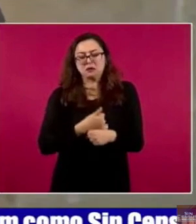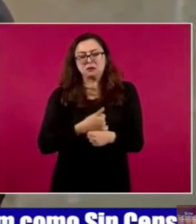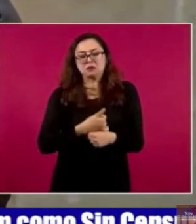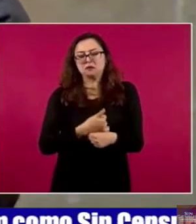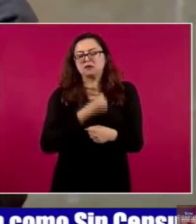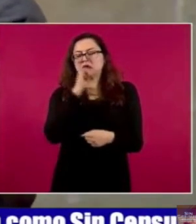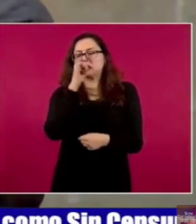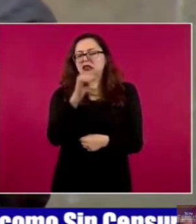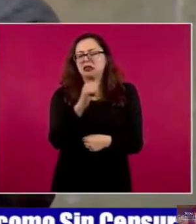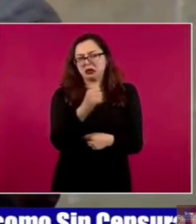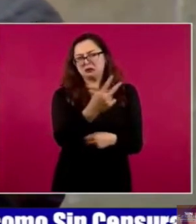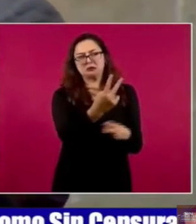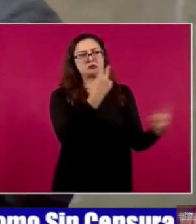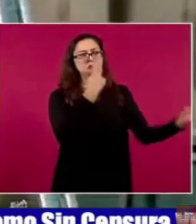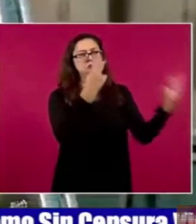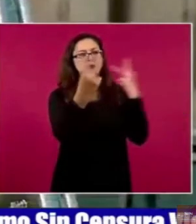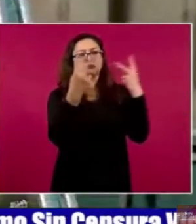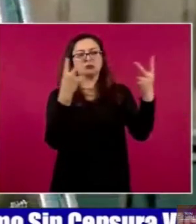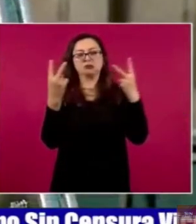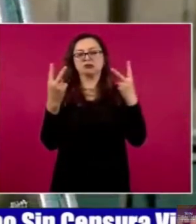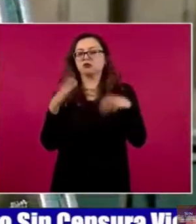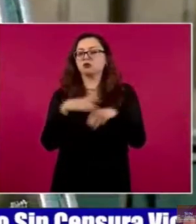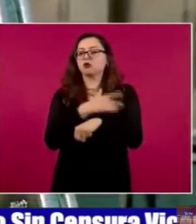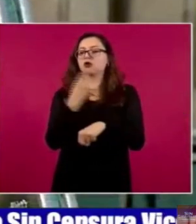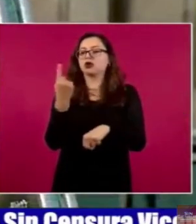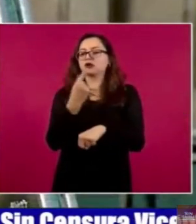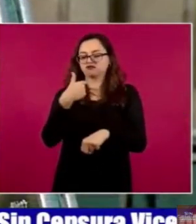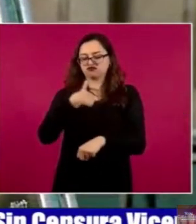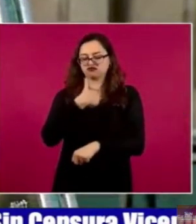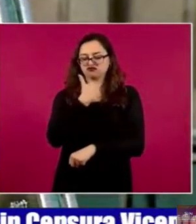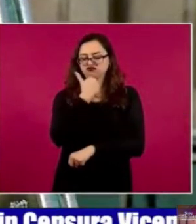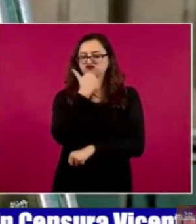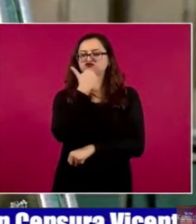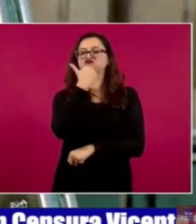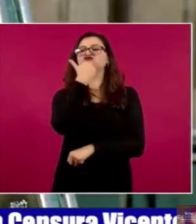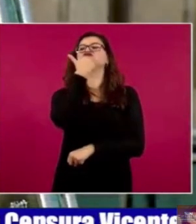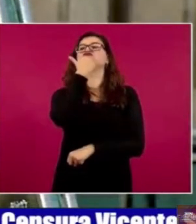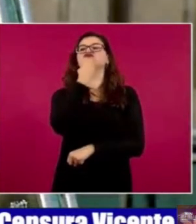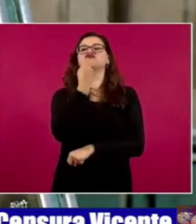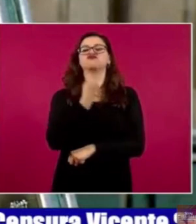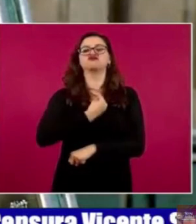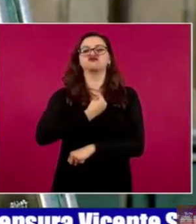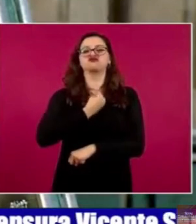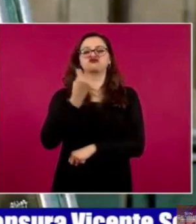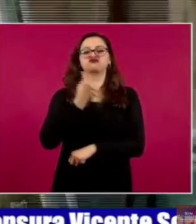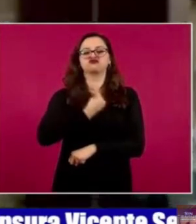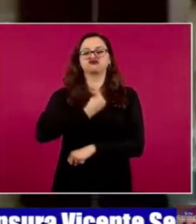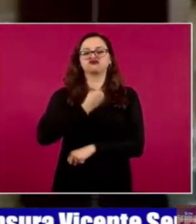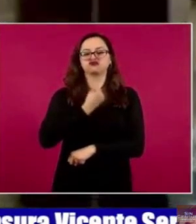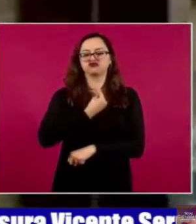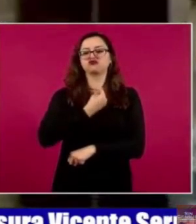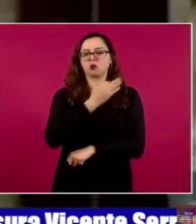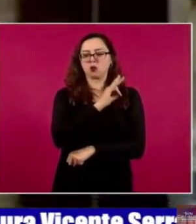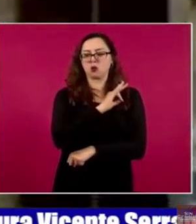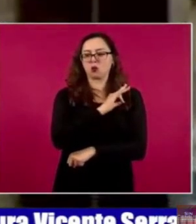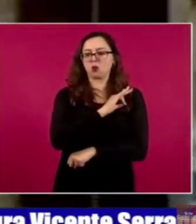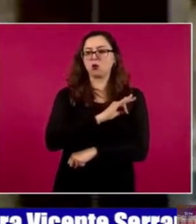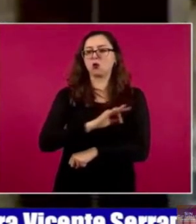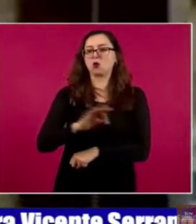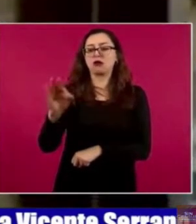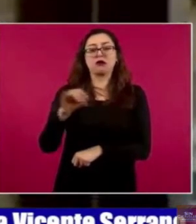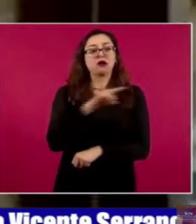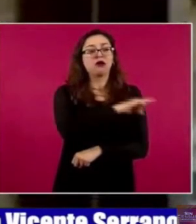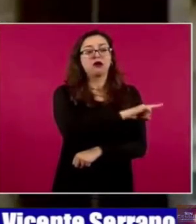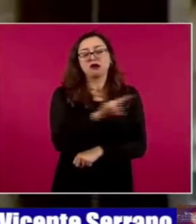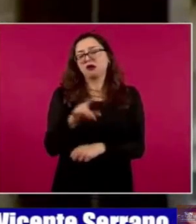es que sé mostrarme digno. No quiero dar motivo para la